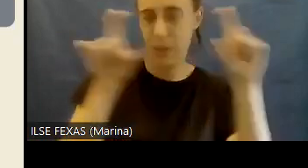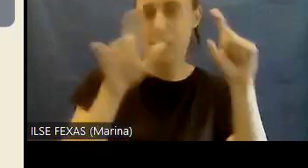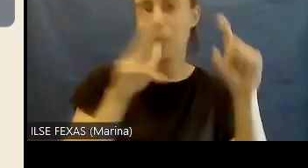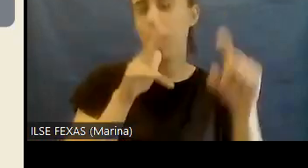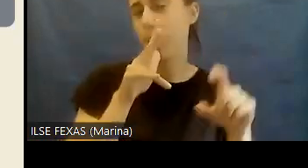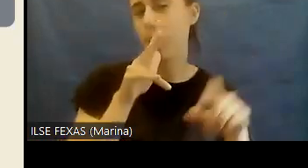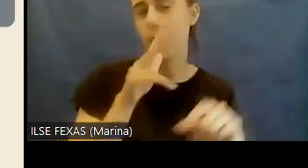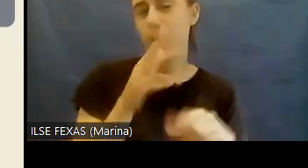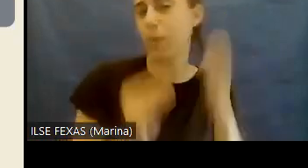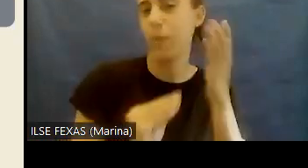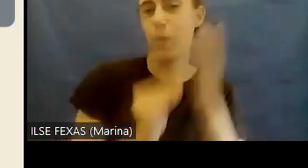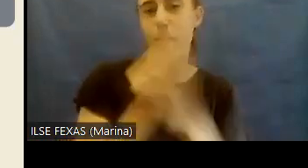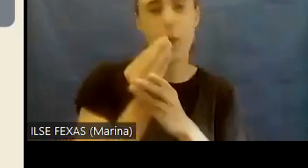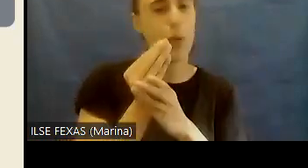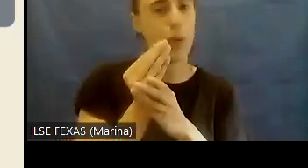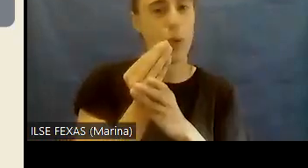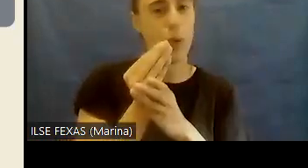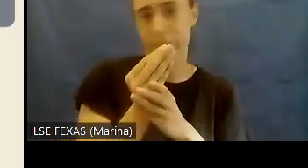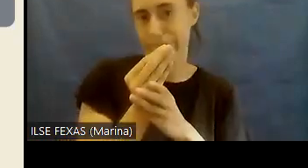estrella, el primero que se